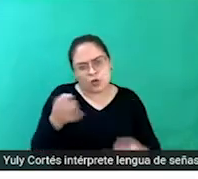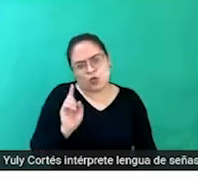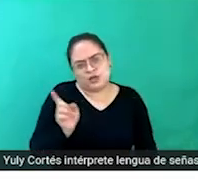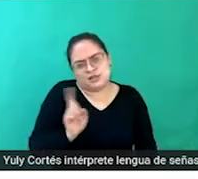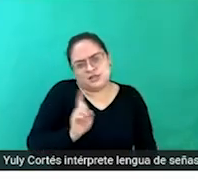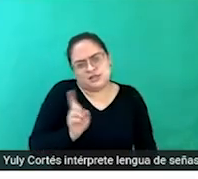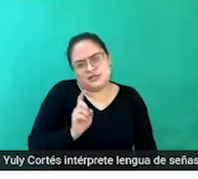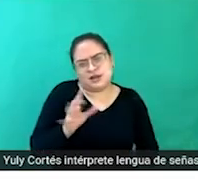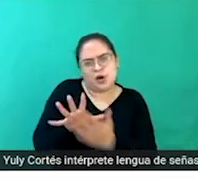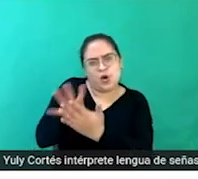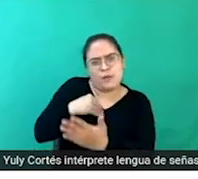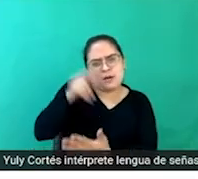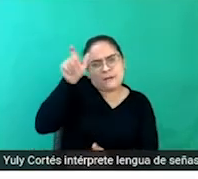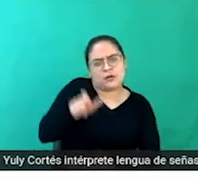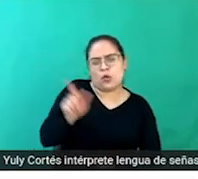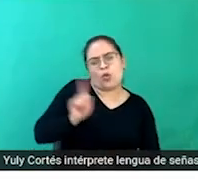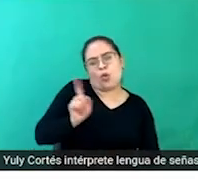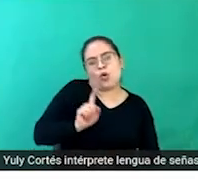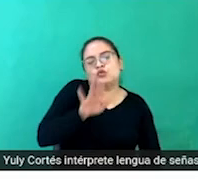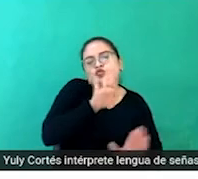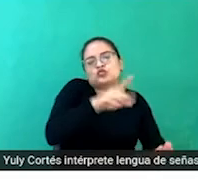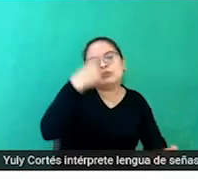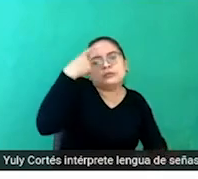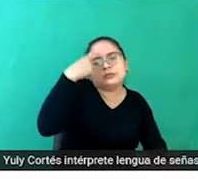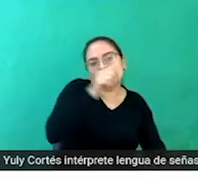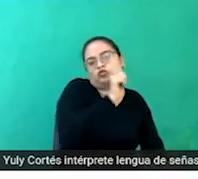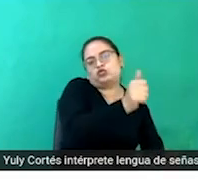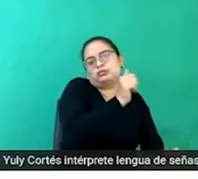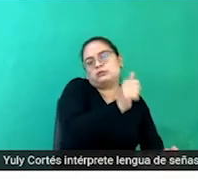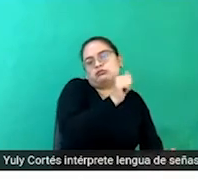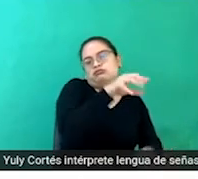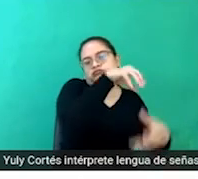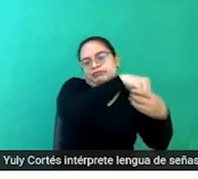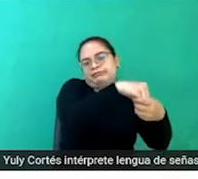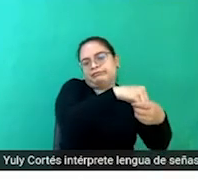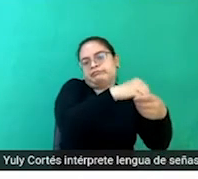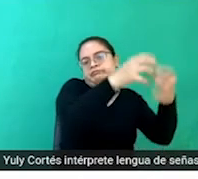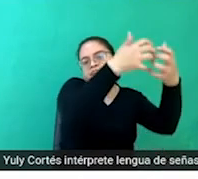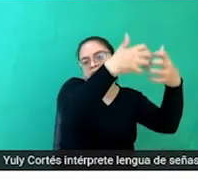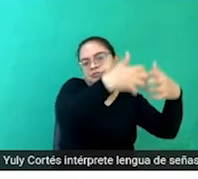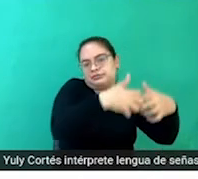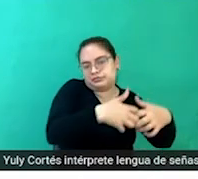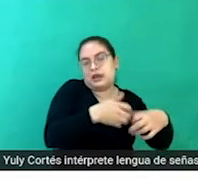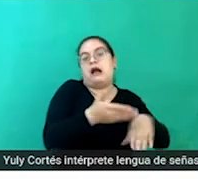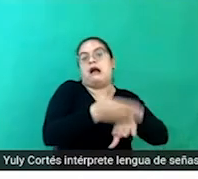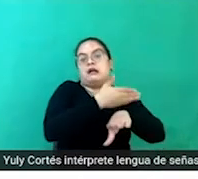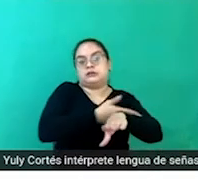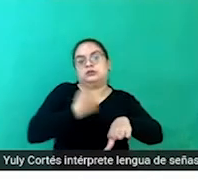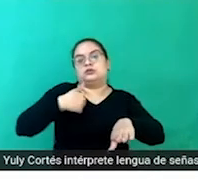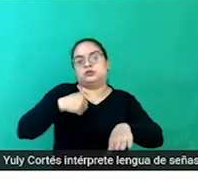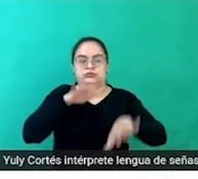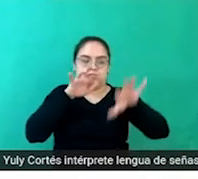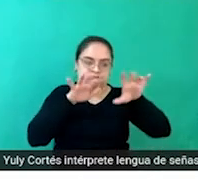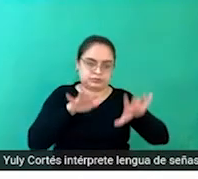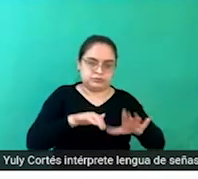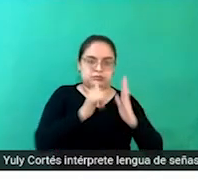real, es básicamente una inteligencia artificial que nosotros como seres humanos le hemos